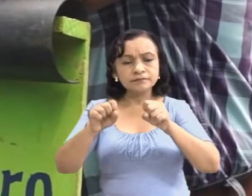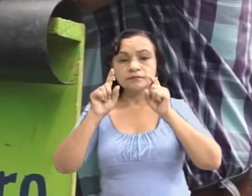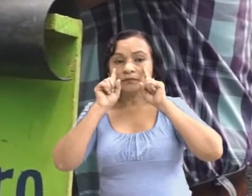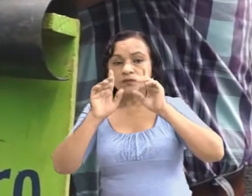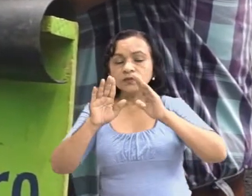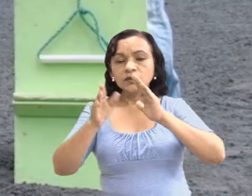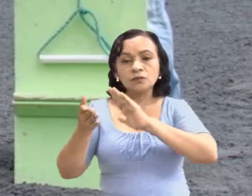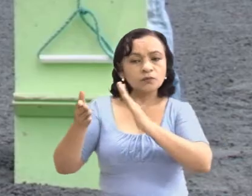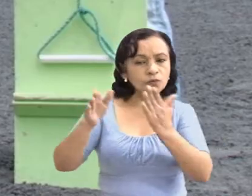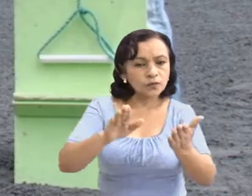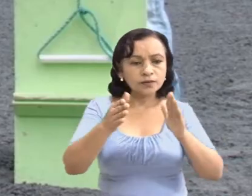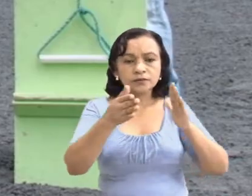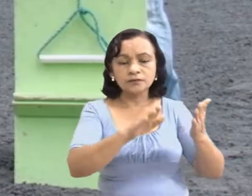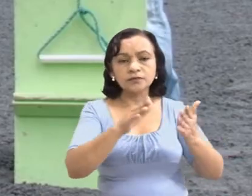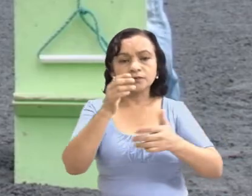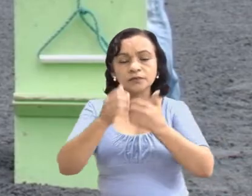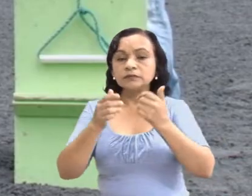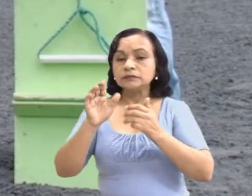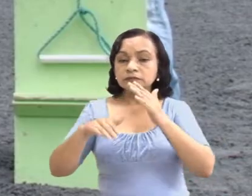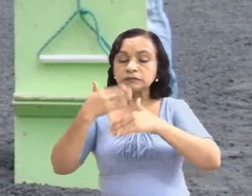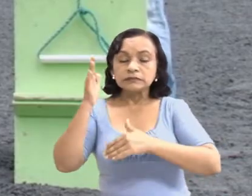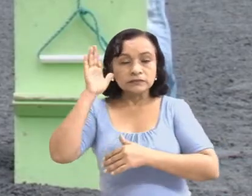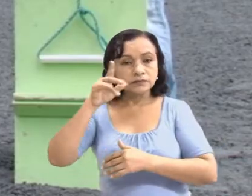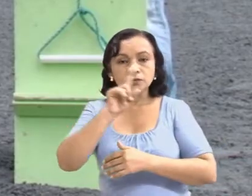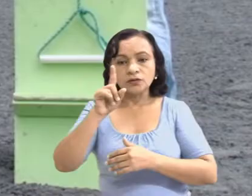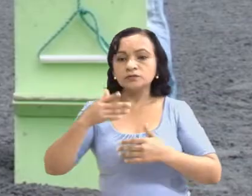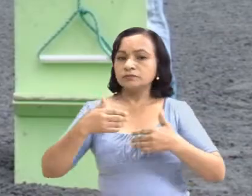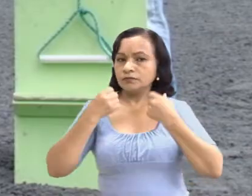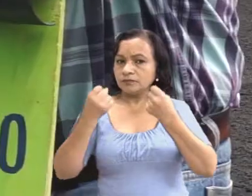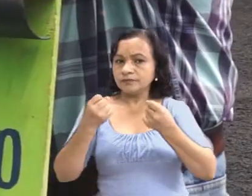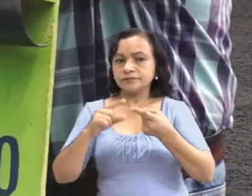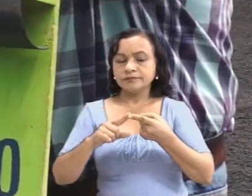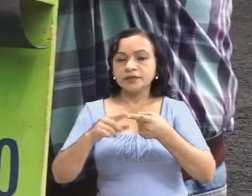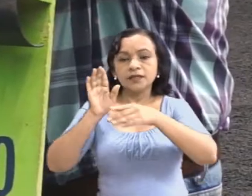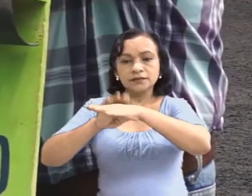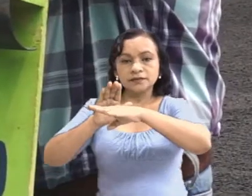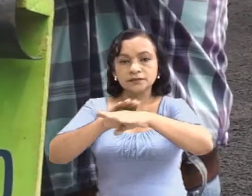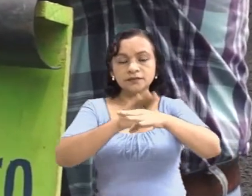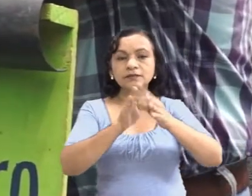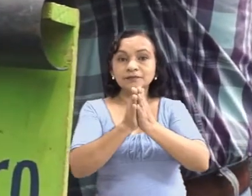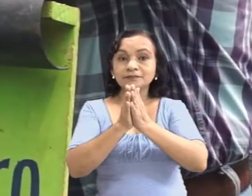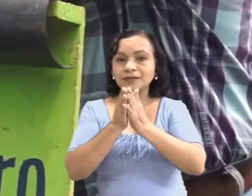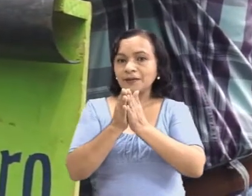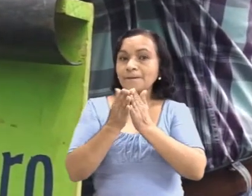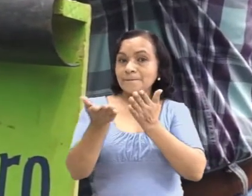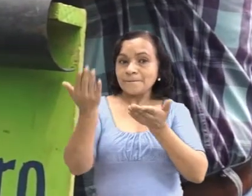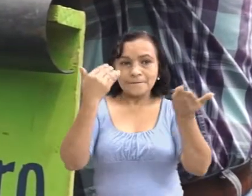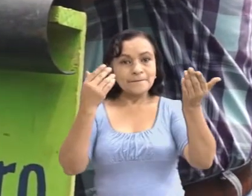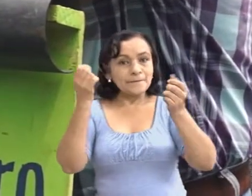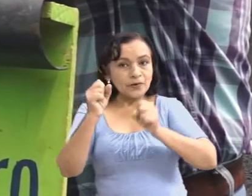a evitar más fallecidos o más casos que lamentar. Y también hacer un llamado a que nos visiten aquí al